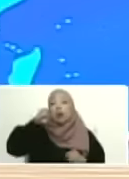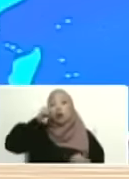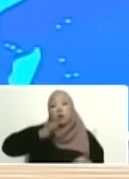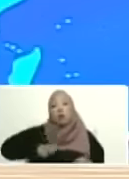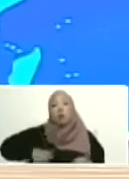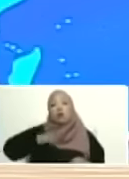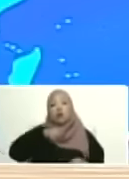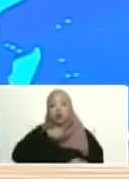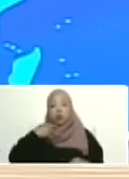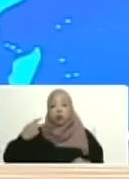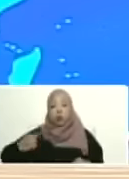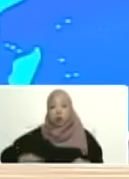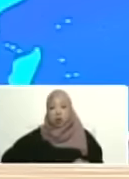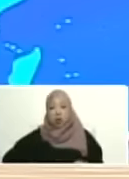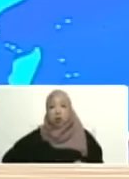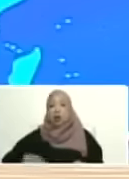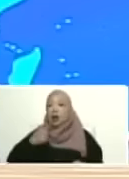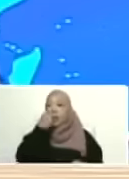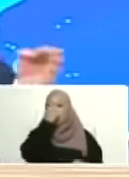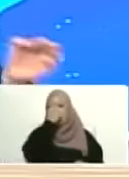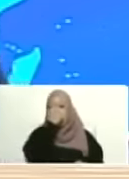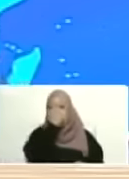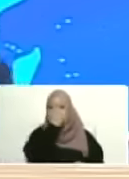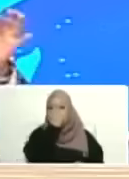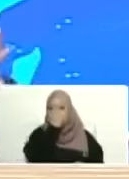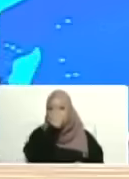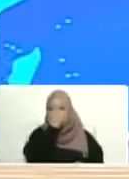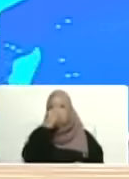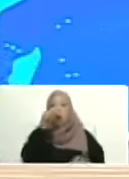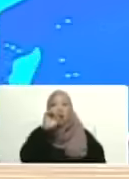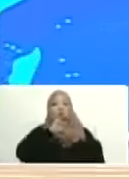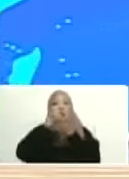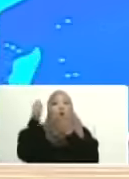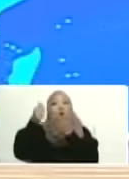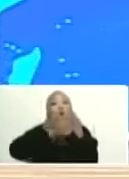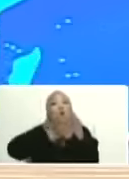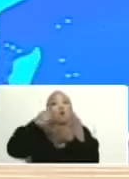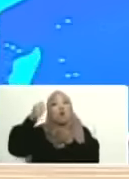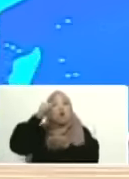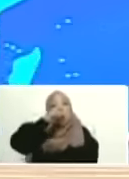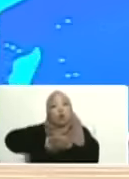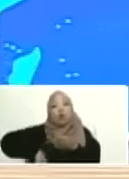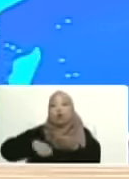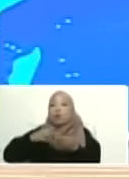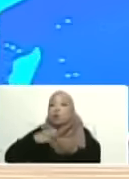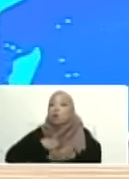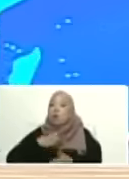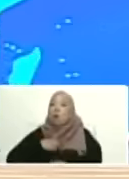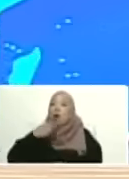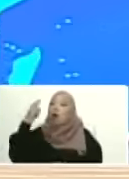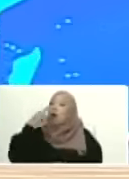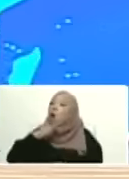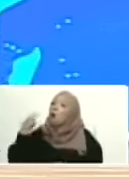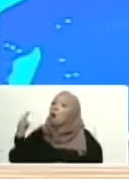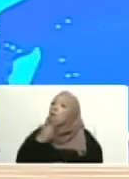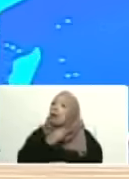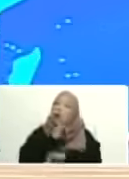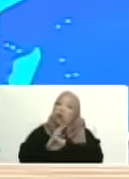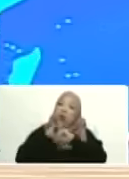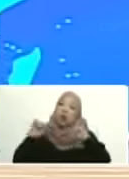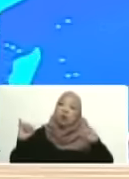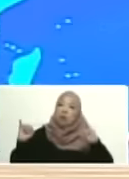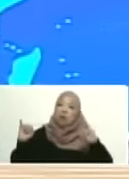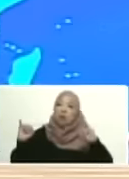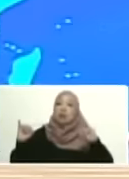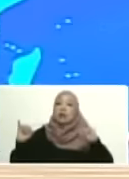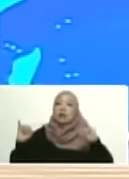chino, como el de la India, totalmente nulos e írritos, y han ocupado su soberanía.